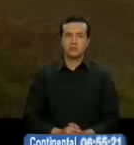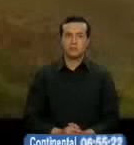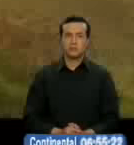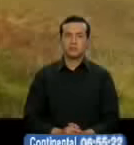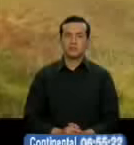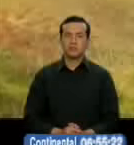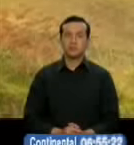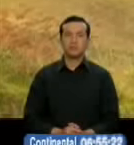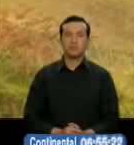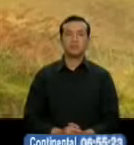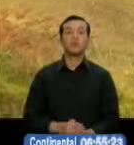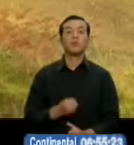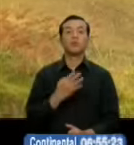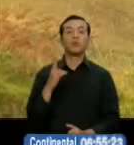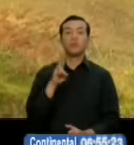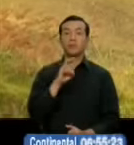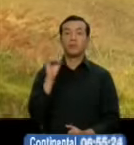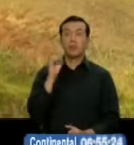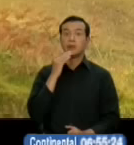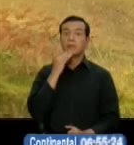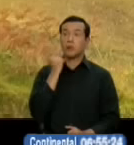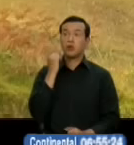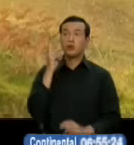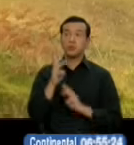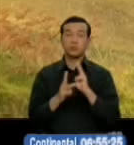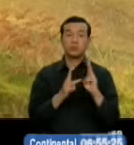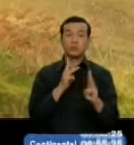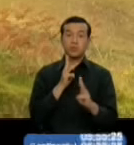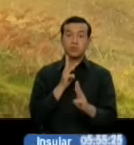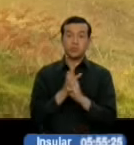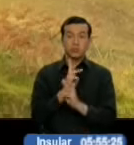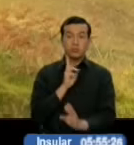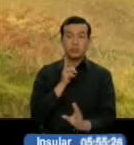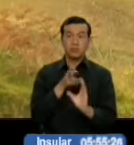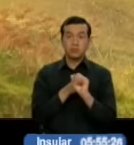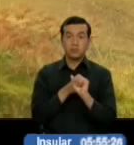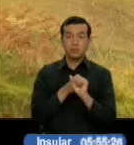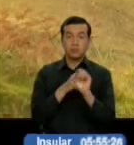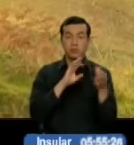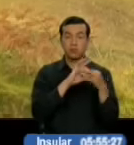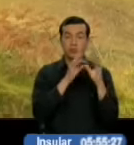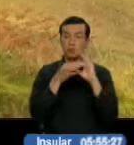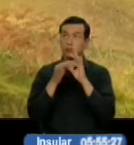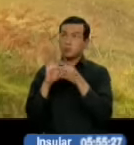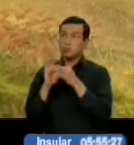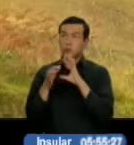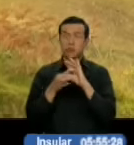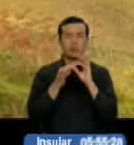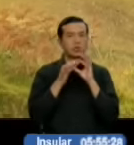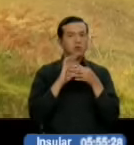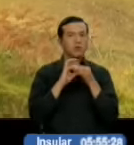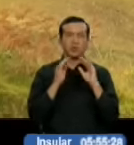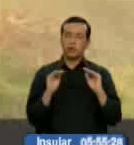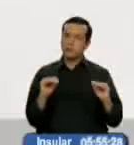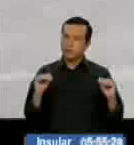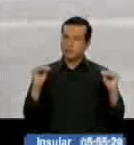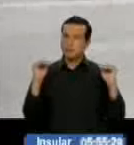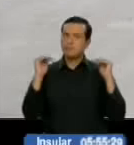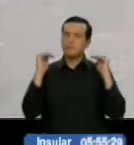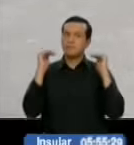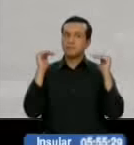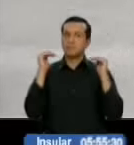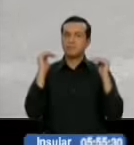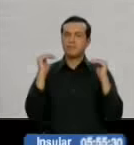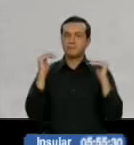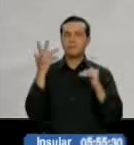Para mí, hacer entre los 20 mejores corredores del mundo y en una Olimpiada sería lo máximo, pero sé de